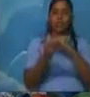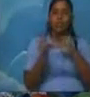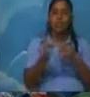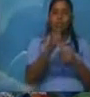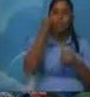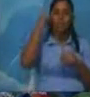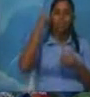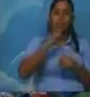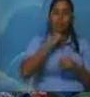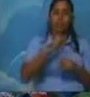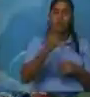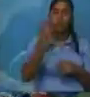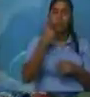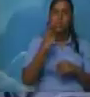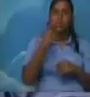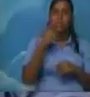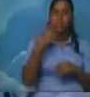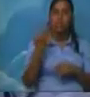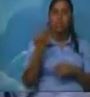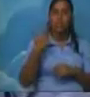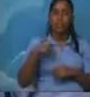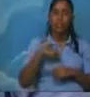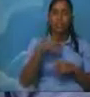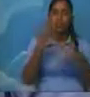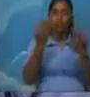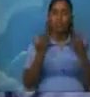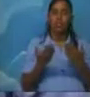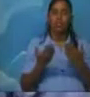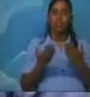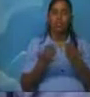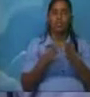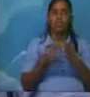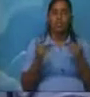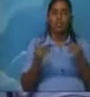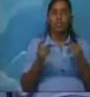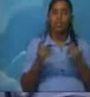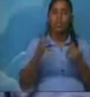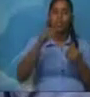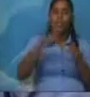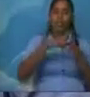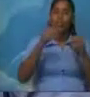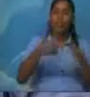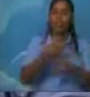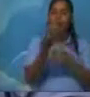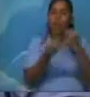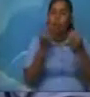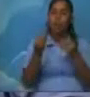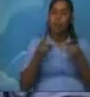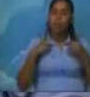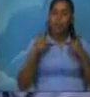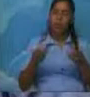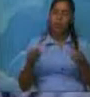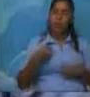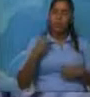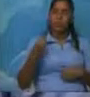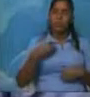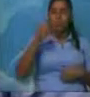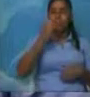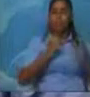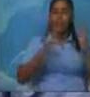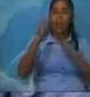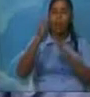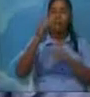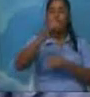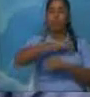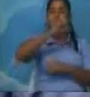día es una enseñanza que nos enseña valga la redundancia a Cómo debemos de vivir delante de la